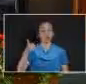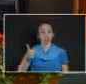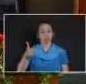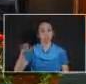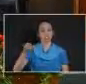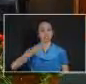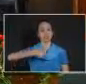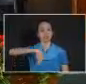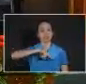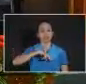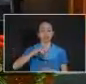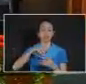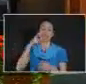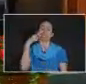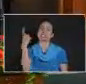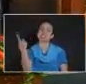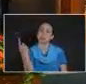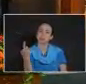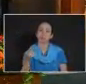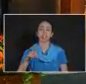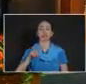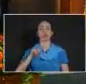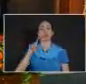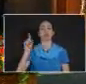nosotros andemos buscando dónde tropezar.